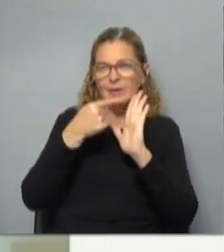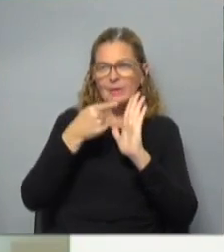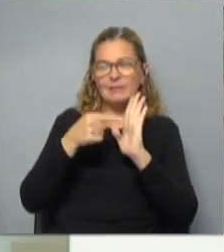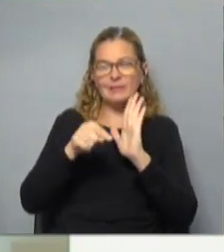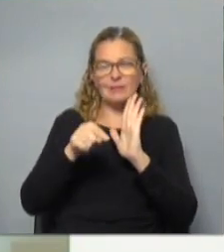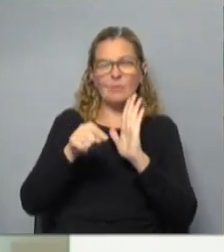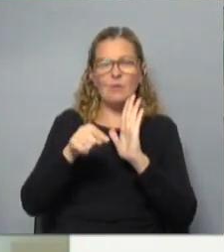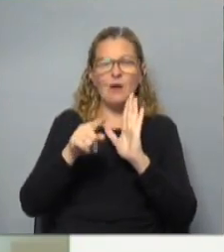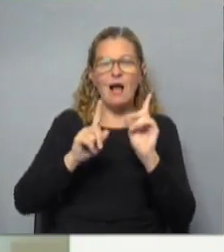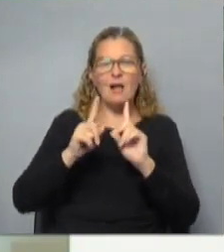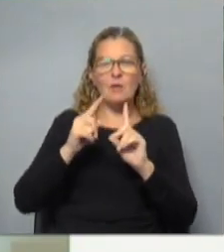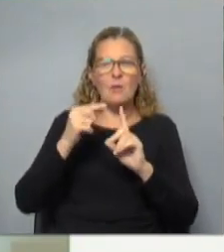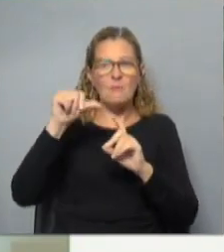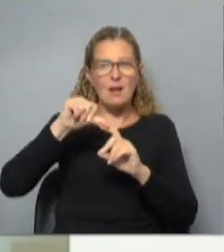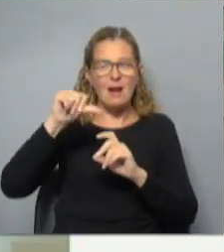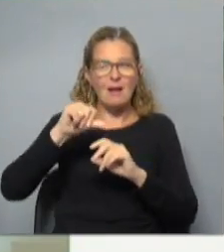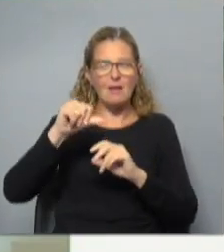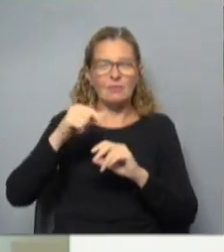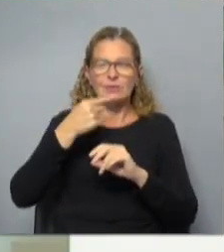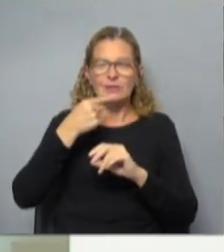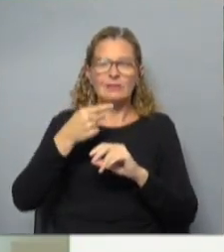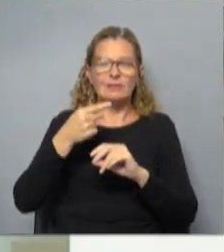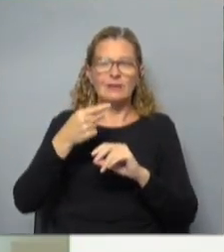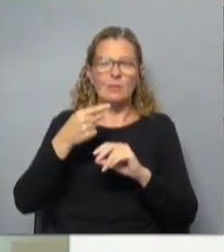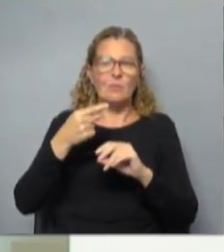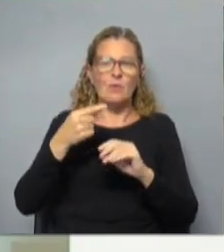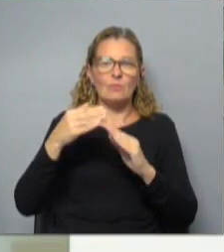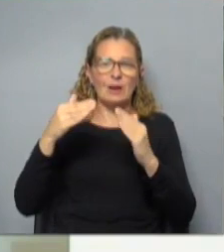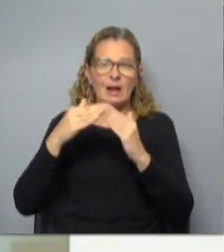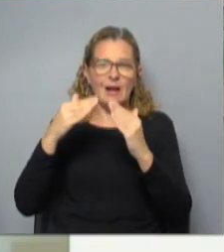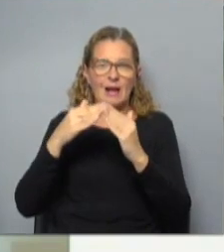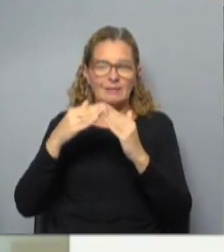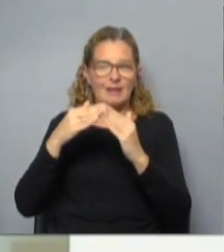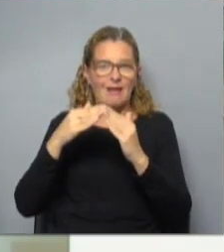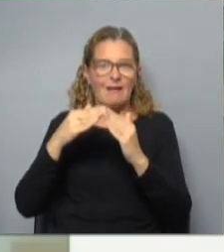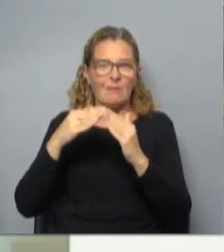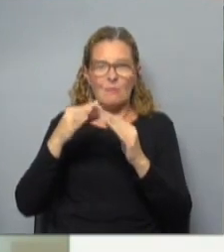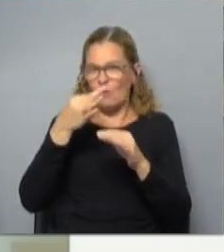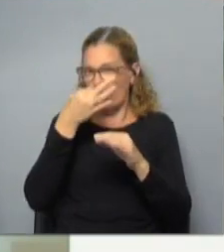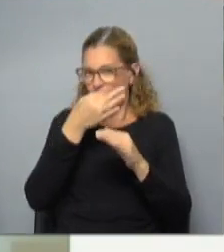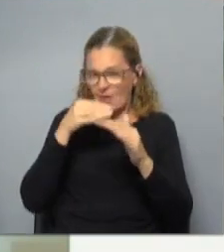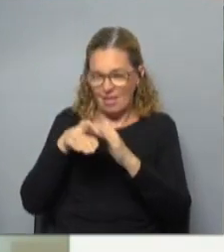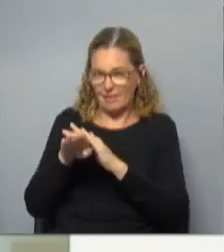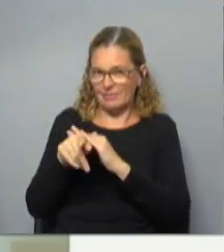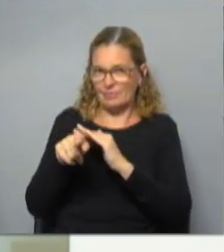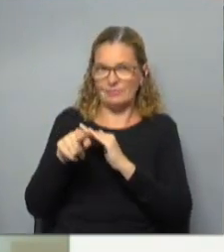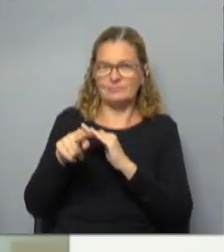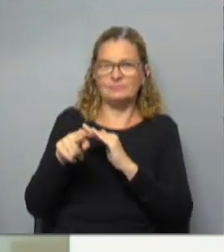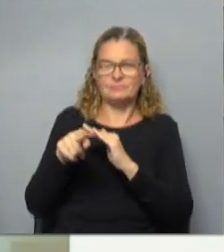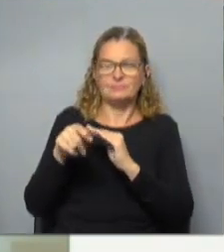un delito este cuando se utiliza un hogar como expendio de droga sale un agravante